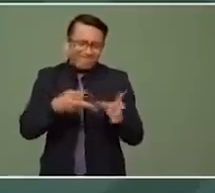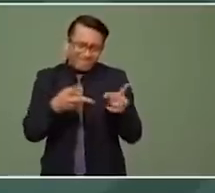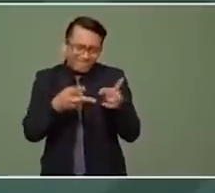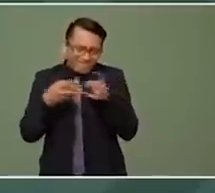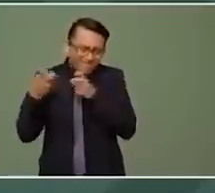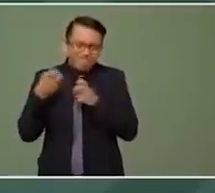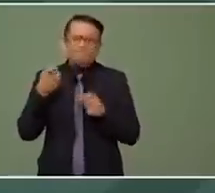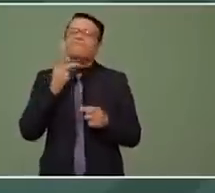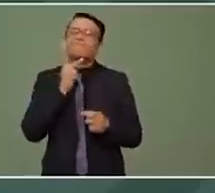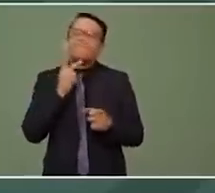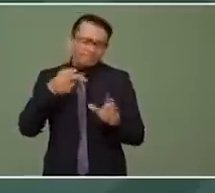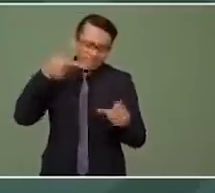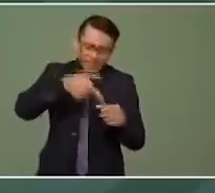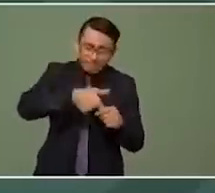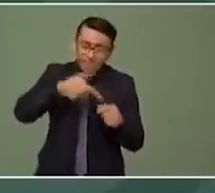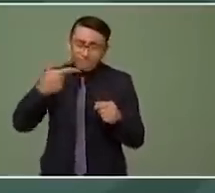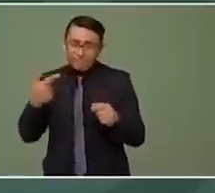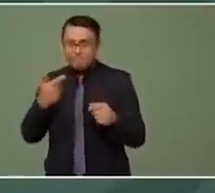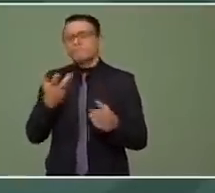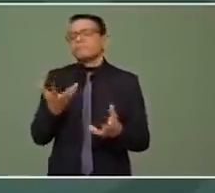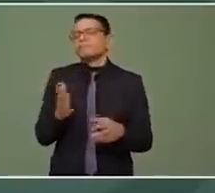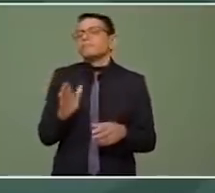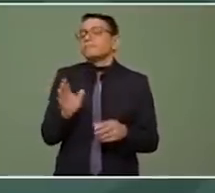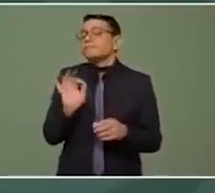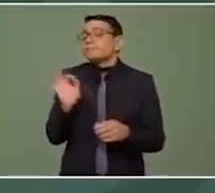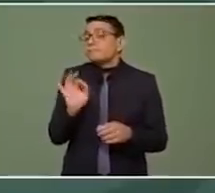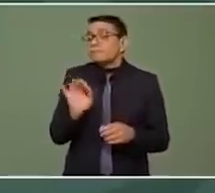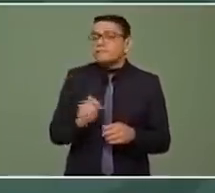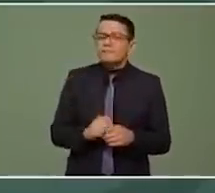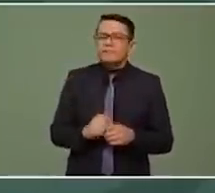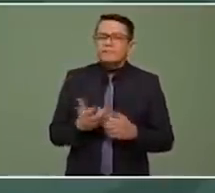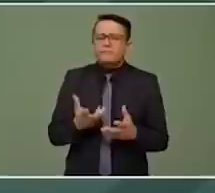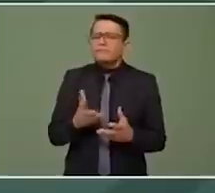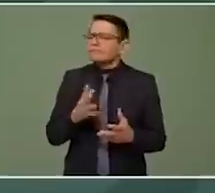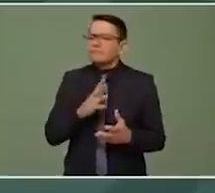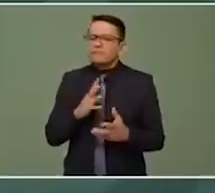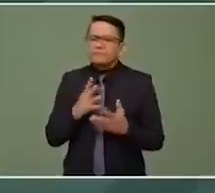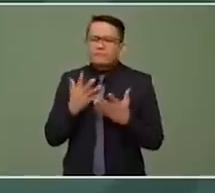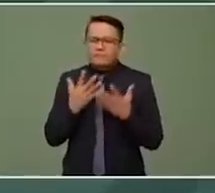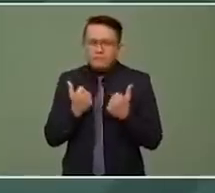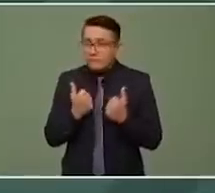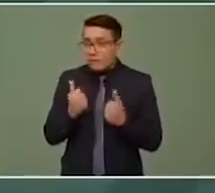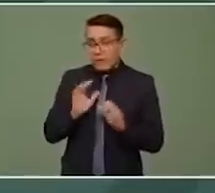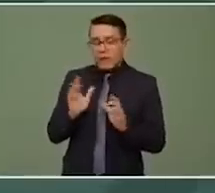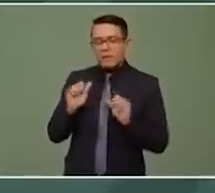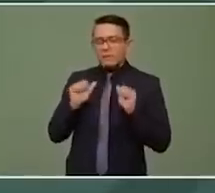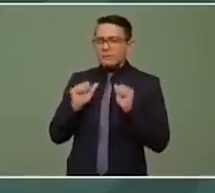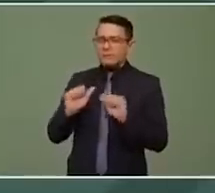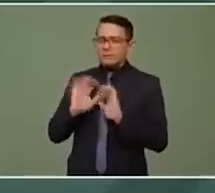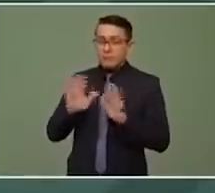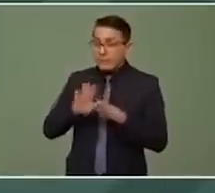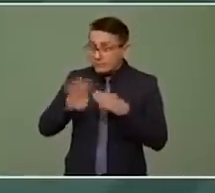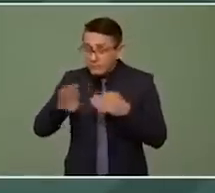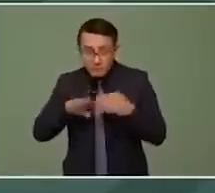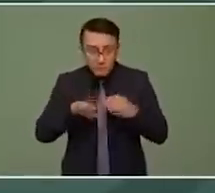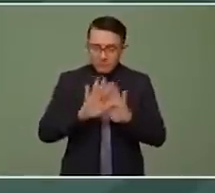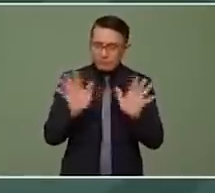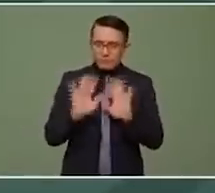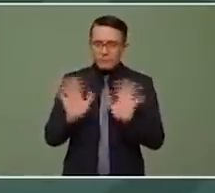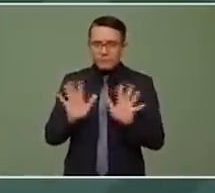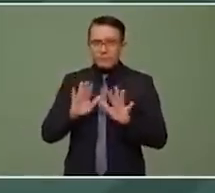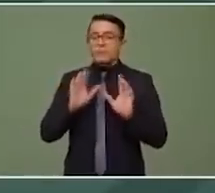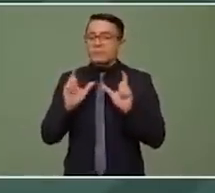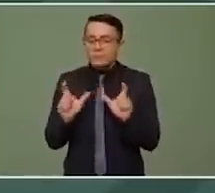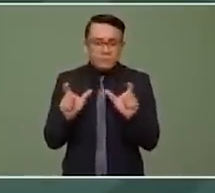afortunadamente ya no hay desgracias pérdidas de vidas humanas ni en